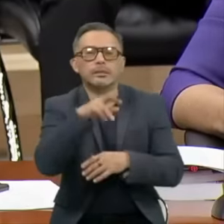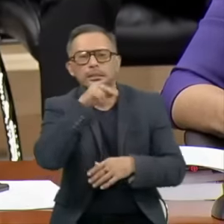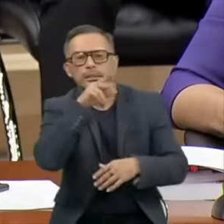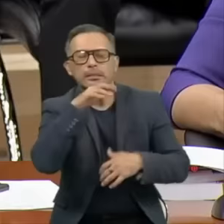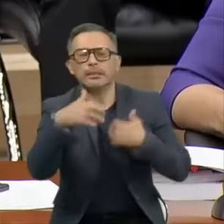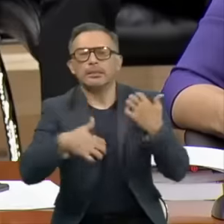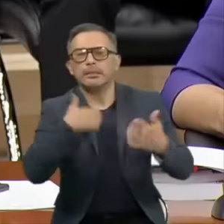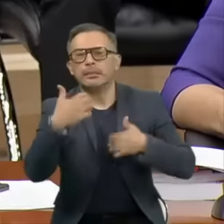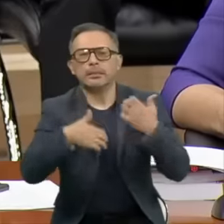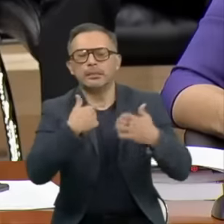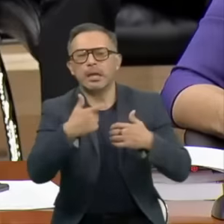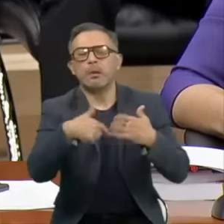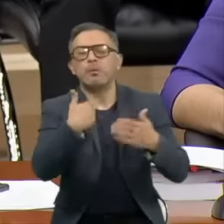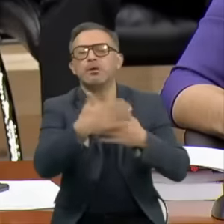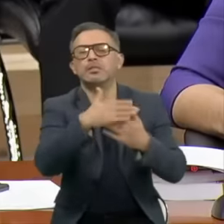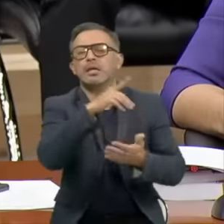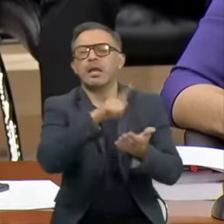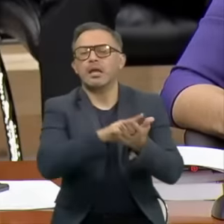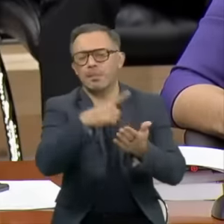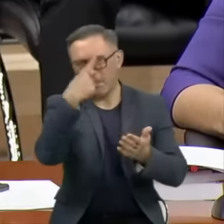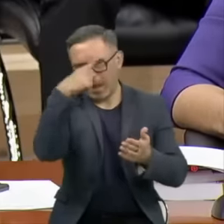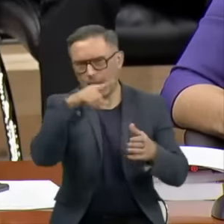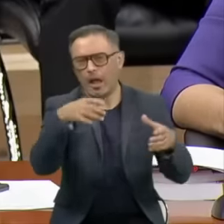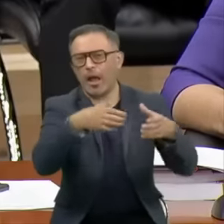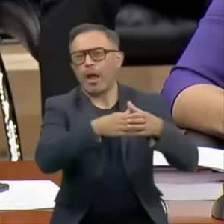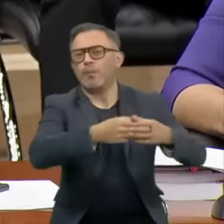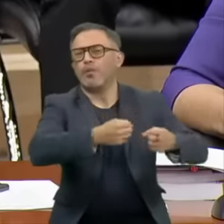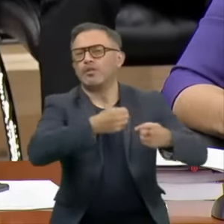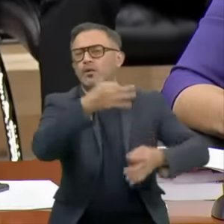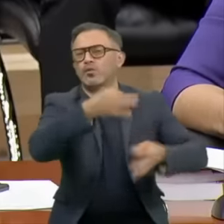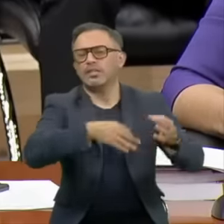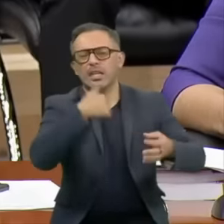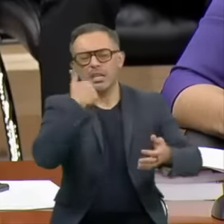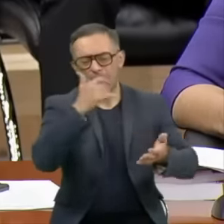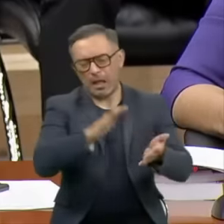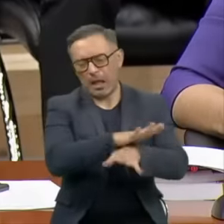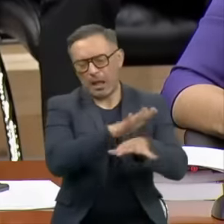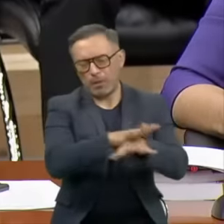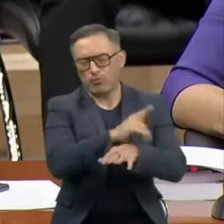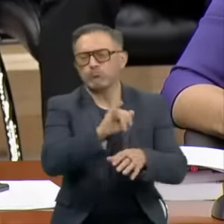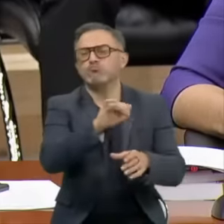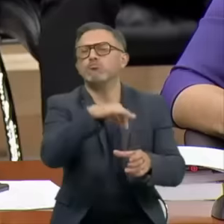Judicial. ¿Qué vamos a hacer? Y se va a votar. El pueblo de México va a elegir por